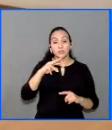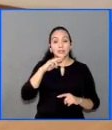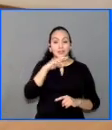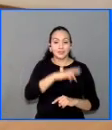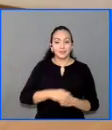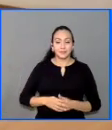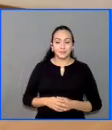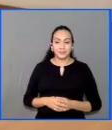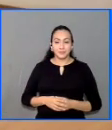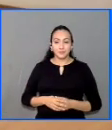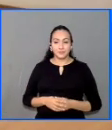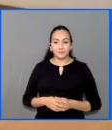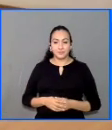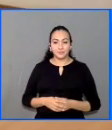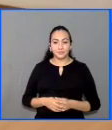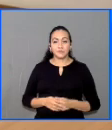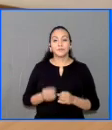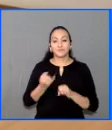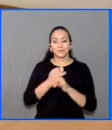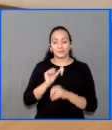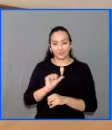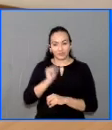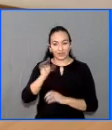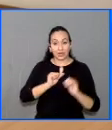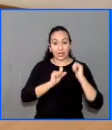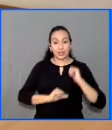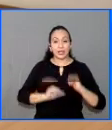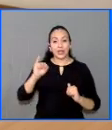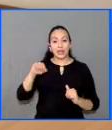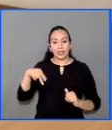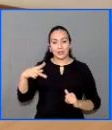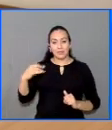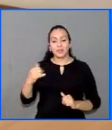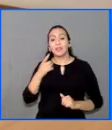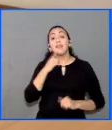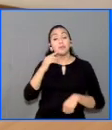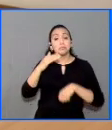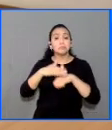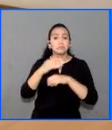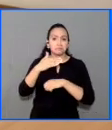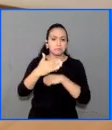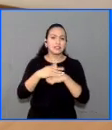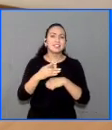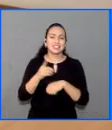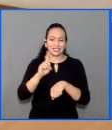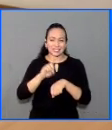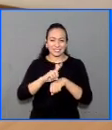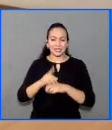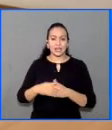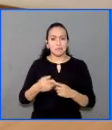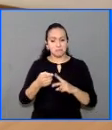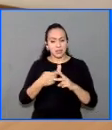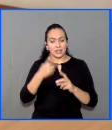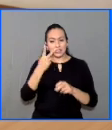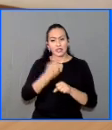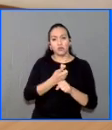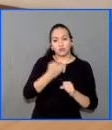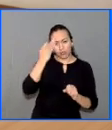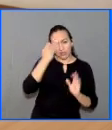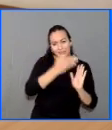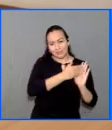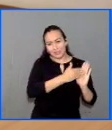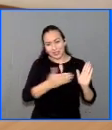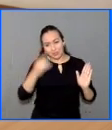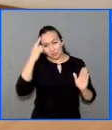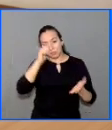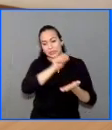En otra información, el titular del INPI dio a conocer que en los próximos días iniciará la segunda etapa del operativo Limpieza, esto para